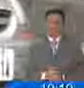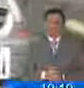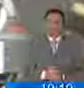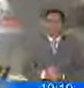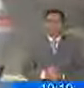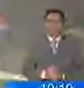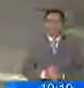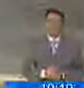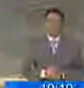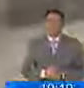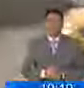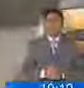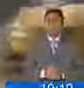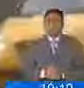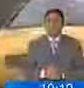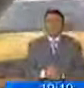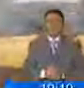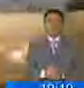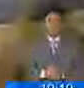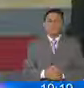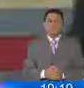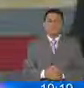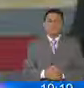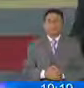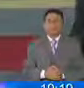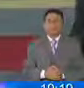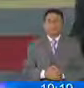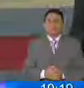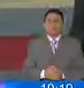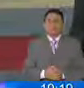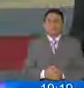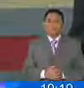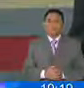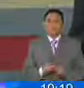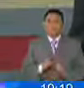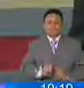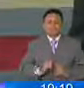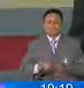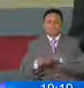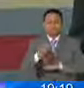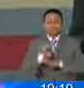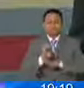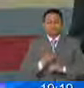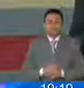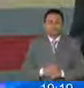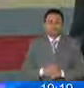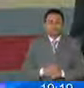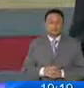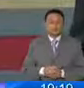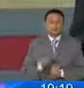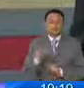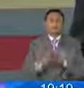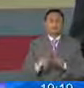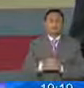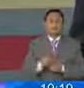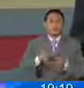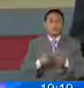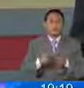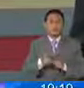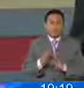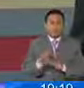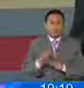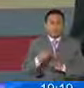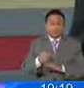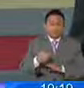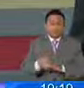informó Johnny Armendáriz. Seguimos recorriendo el país. Moradores de la cooperativa Una Sola Fuerza del Cantón Durán